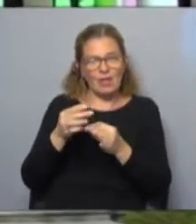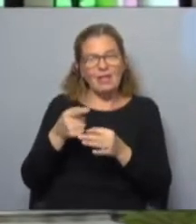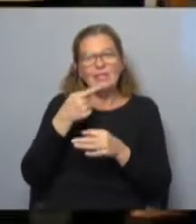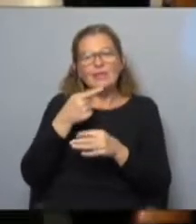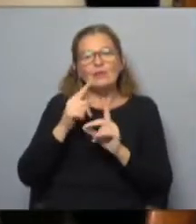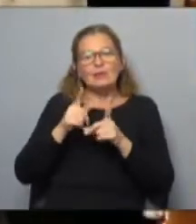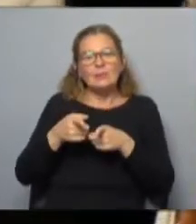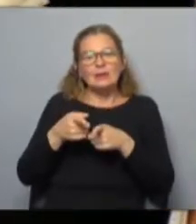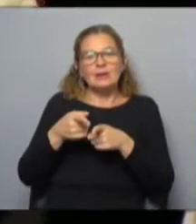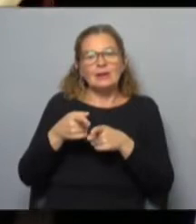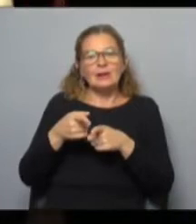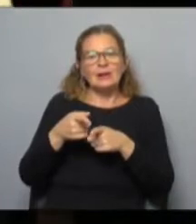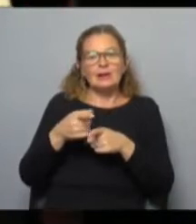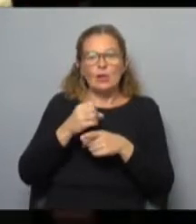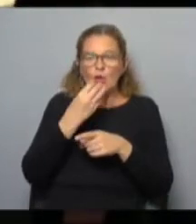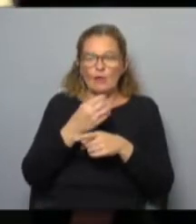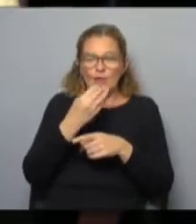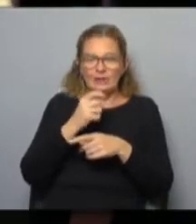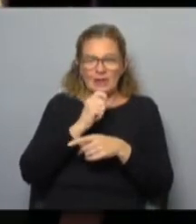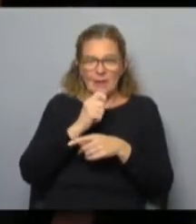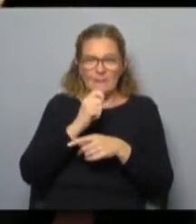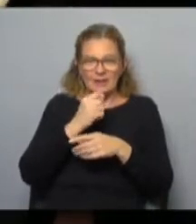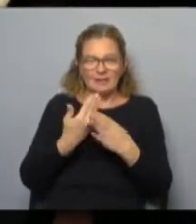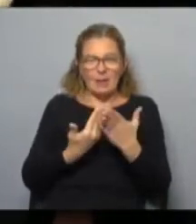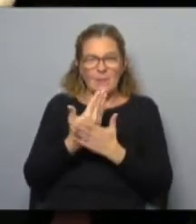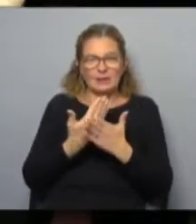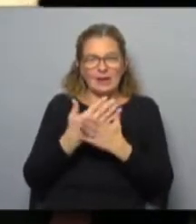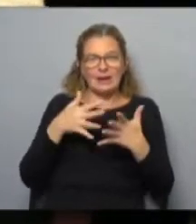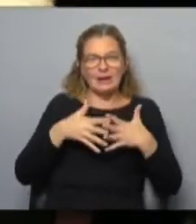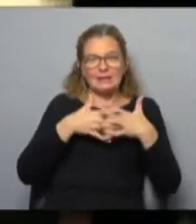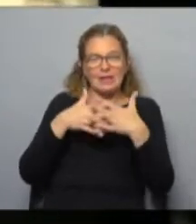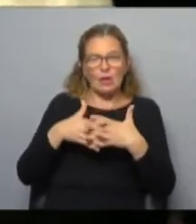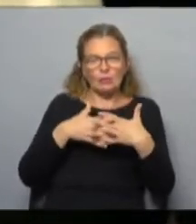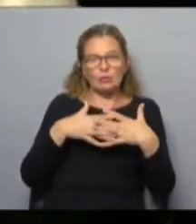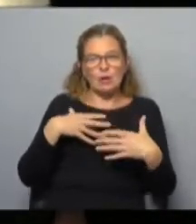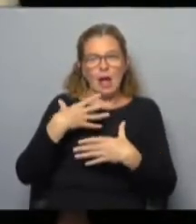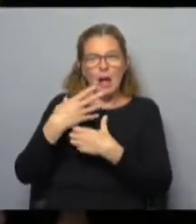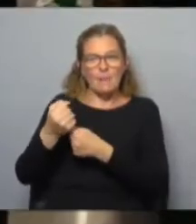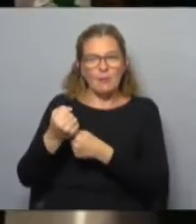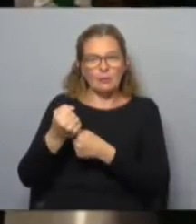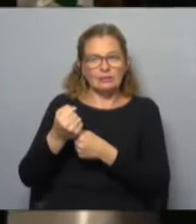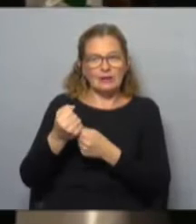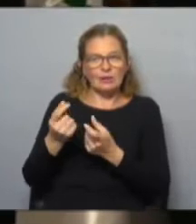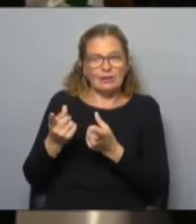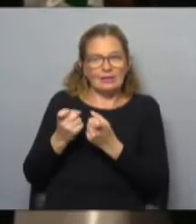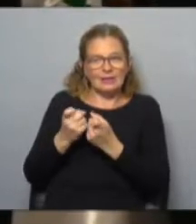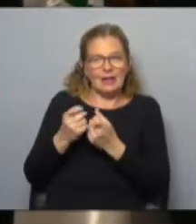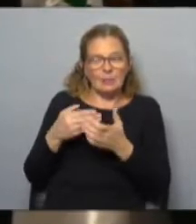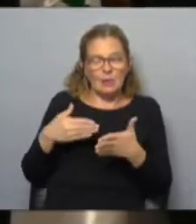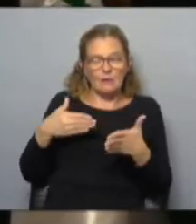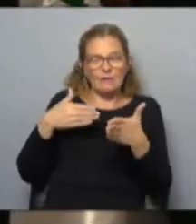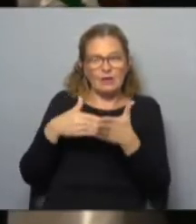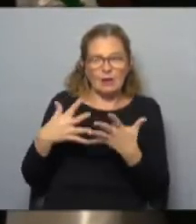Obrador sostuvo en su habitual conferencia de prensa matinal que pidió que Estados Unidos aporte los recursos necesarios para frenar el flujo